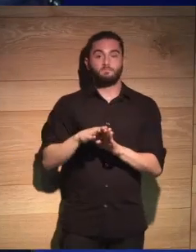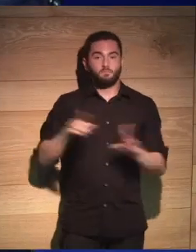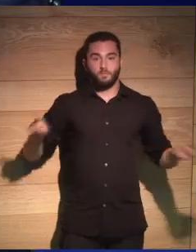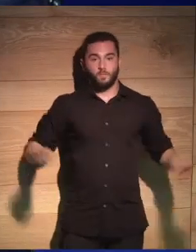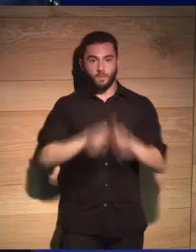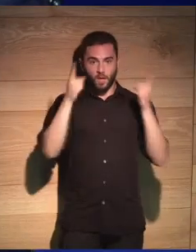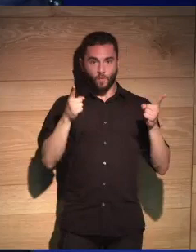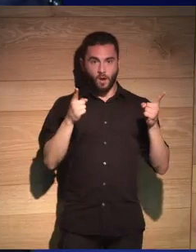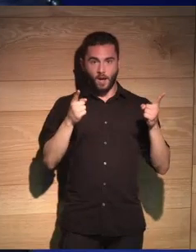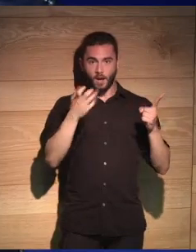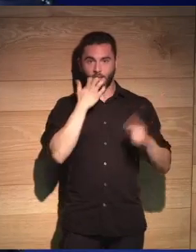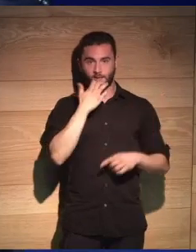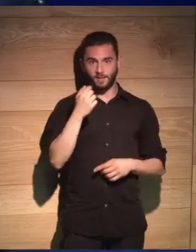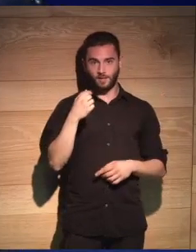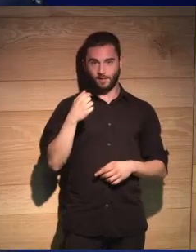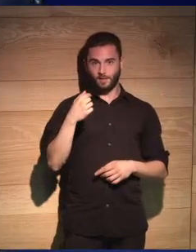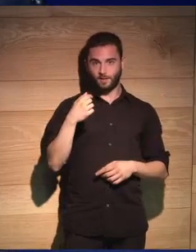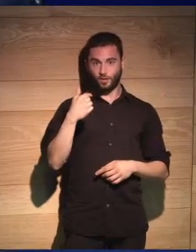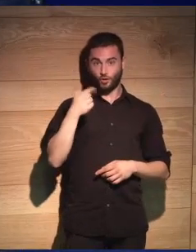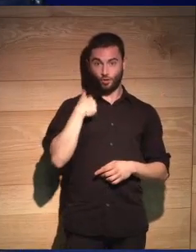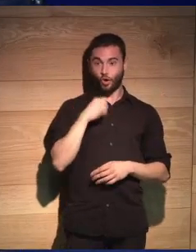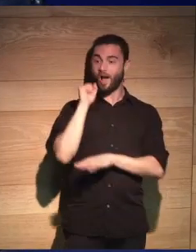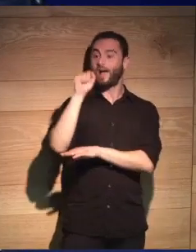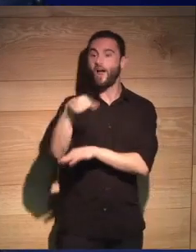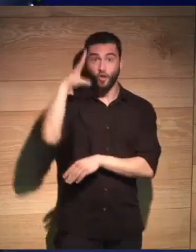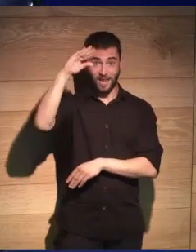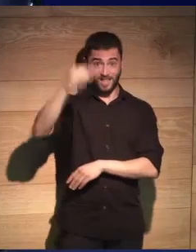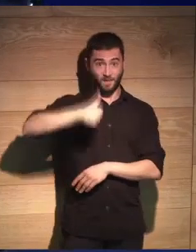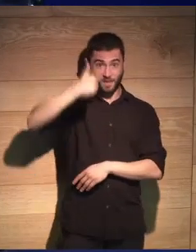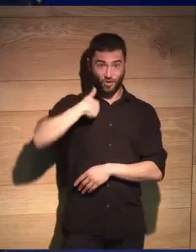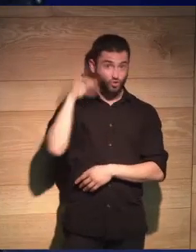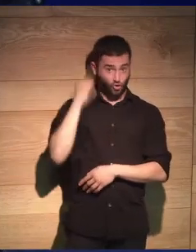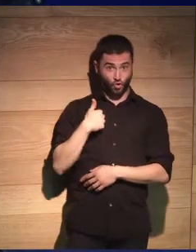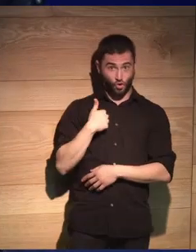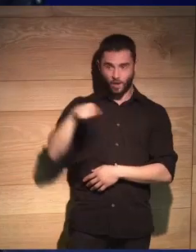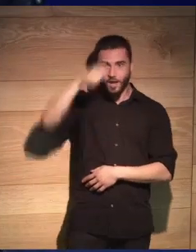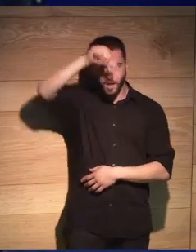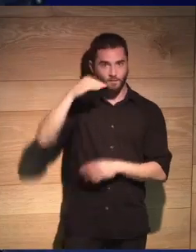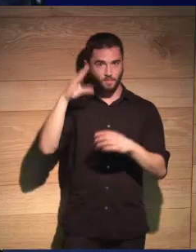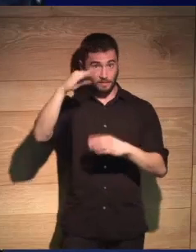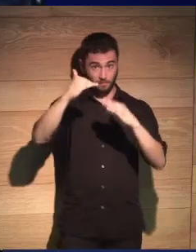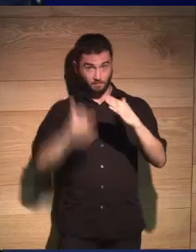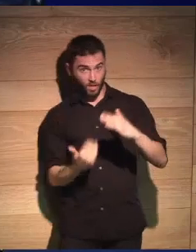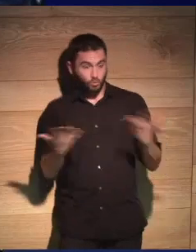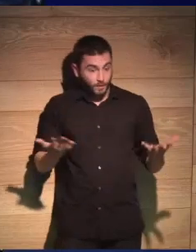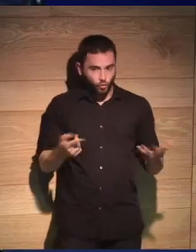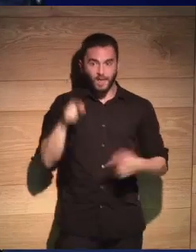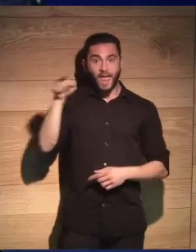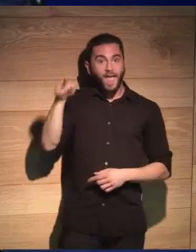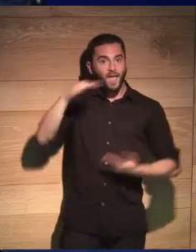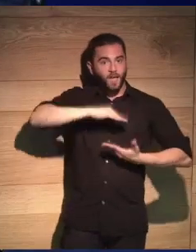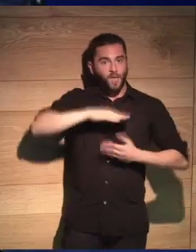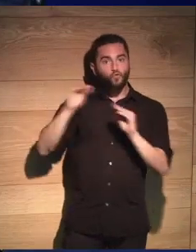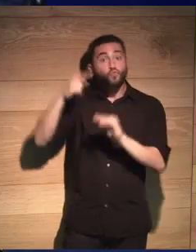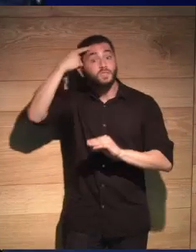yo fuera intelectualmente superior a él. O sea, ella es muy consciente de lo que vale, con lo cual es maravilloso porque